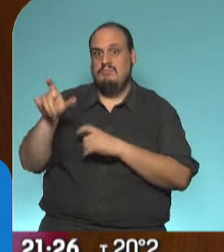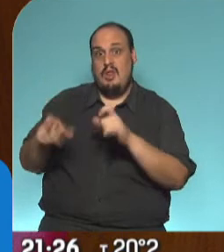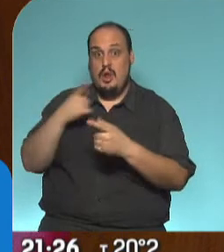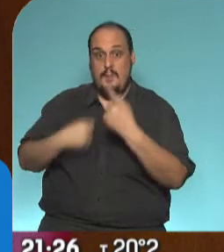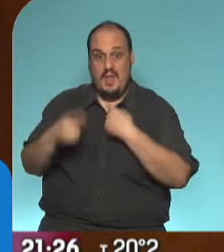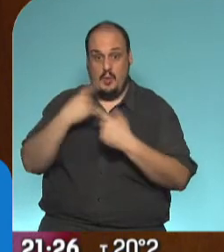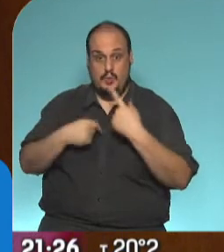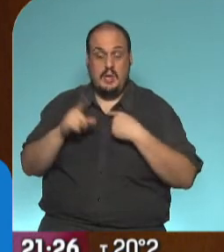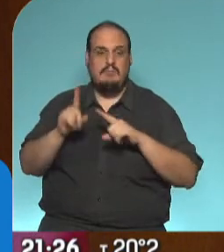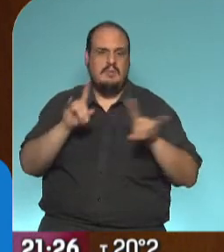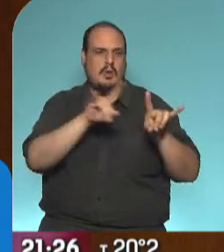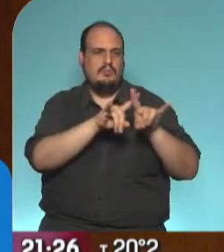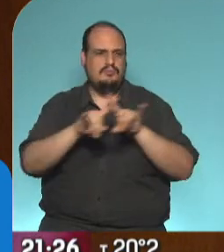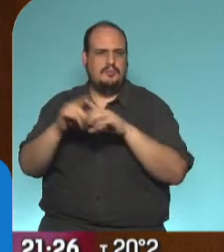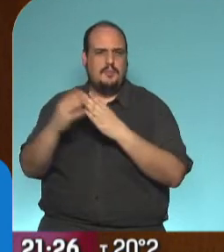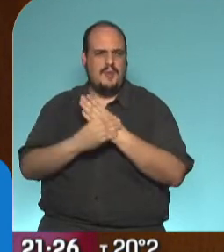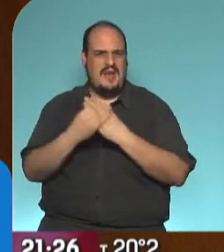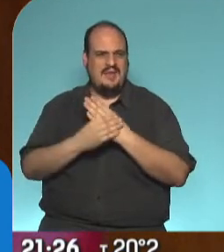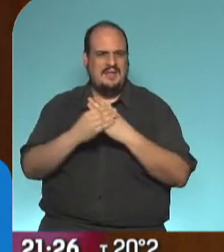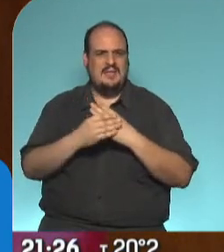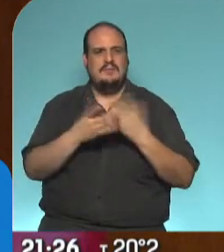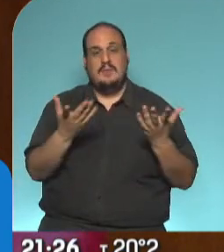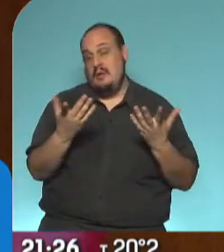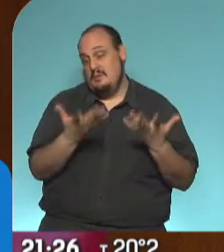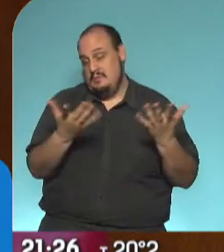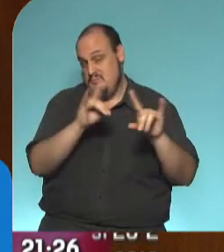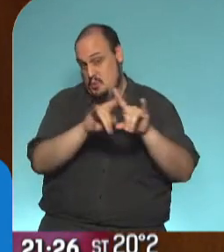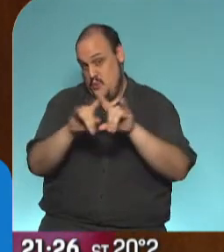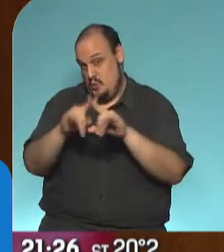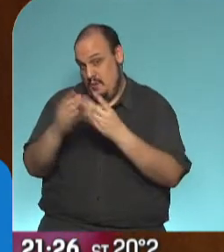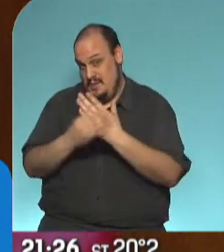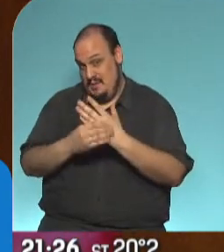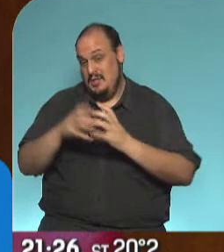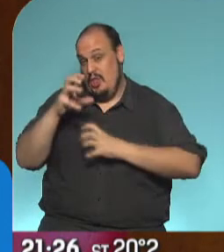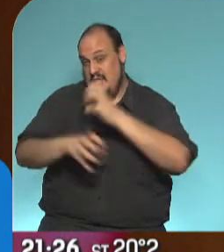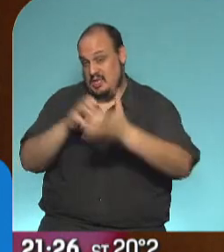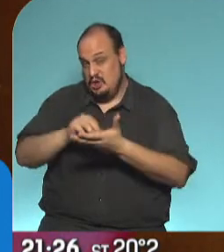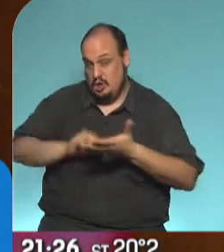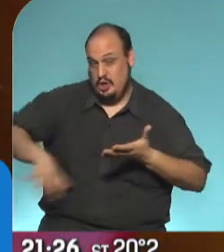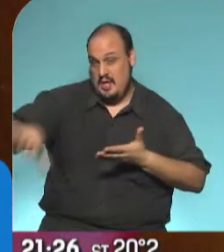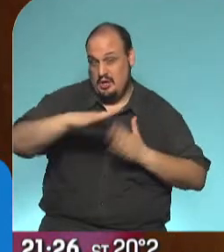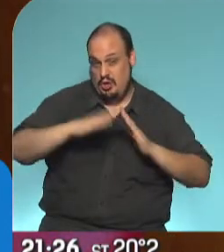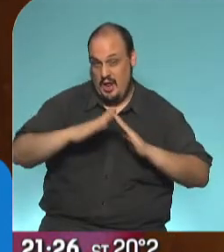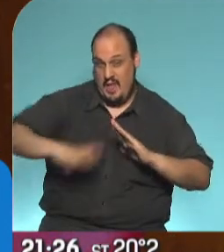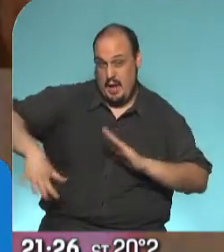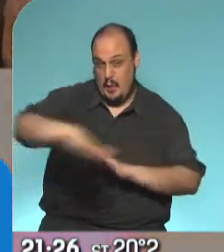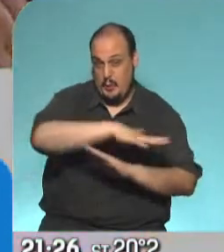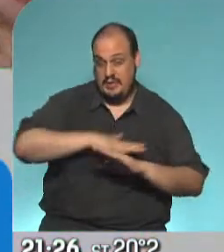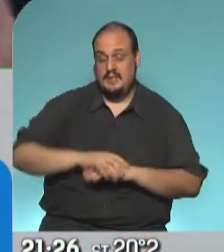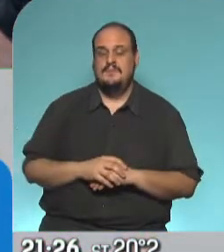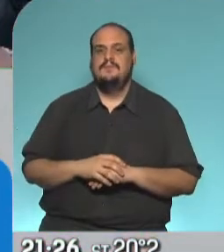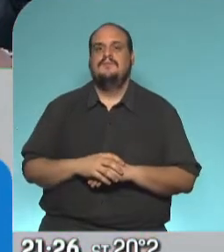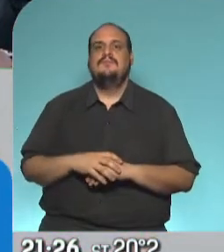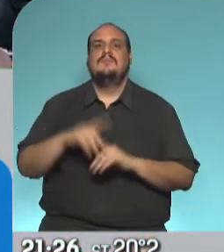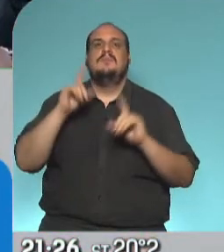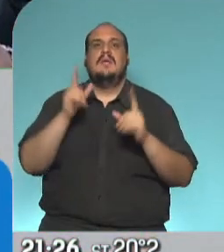en el portal del Ministerio, en la página, en la web del Ministerio de Desarrollo Territorial y Hábitat, y las dos